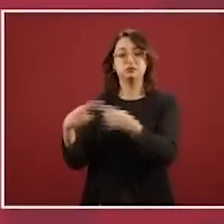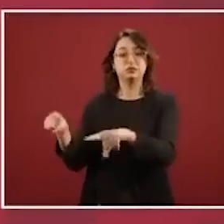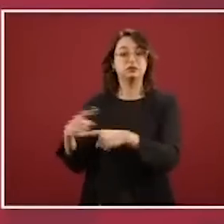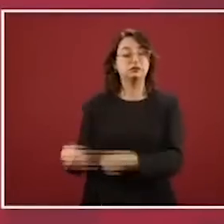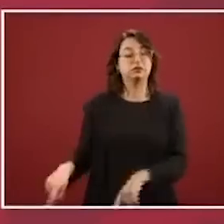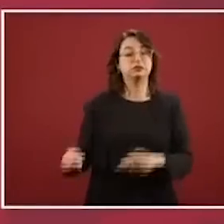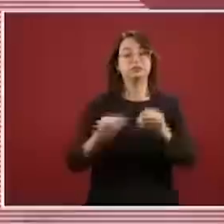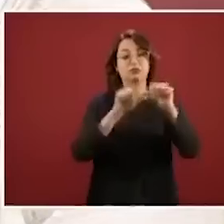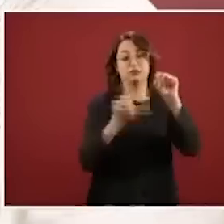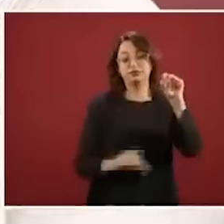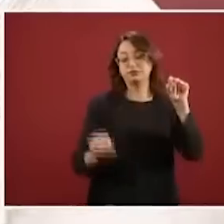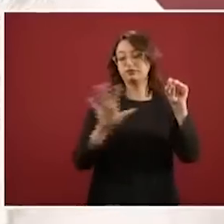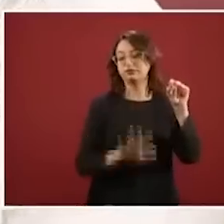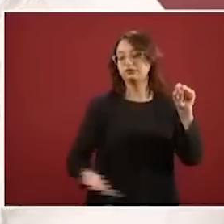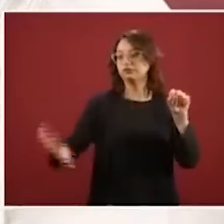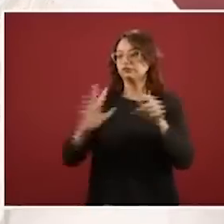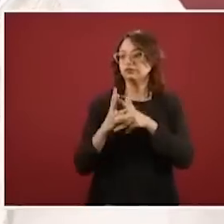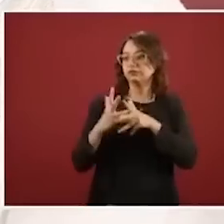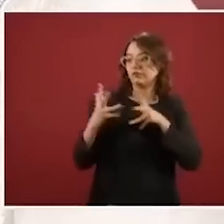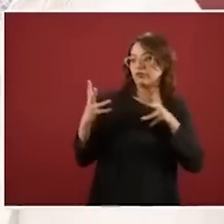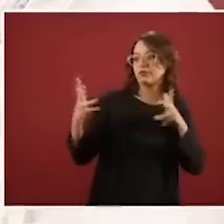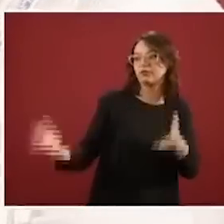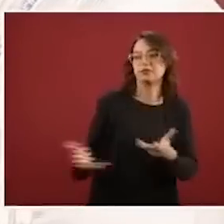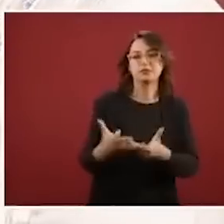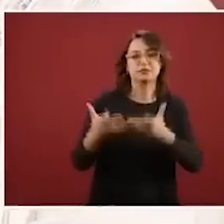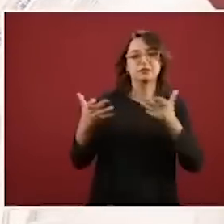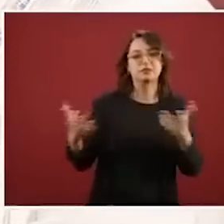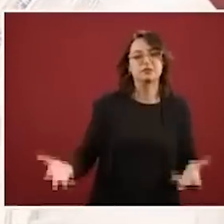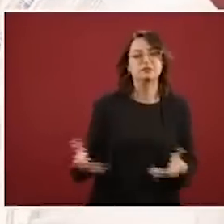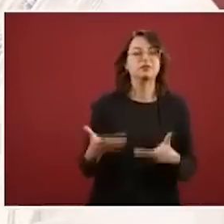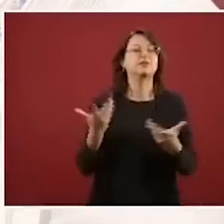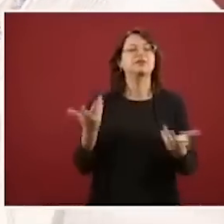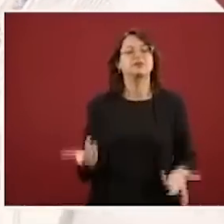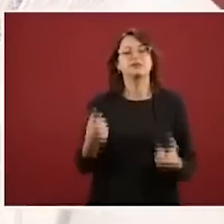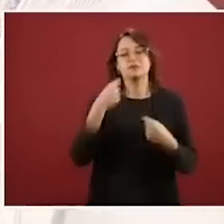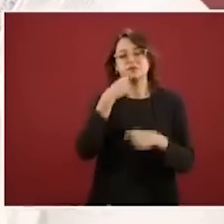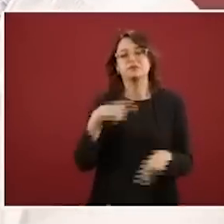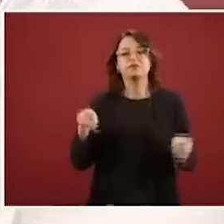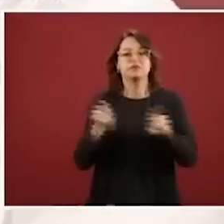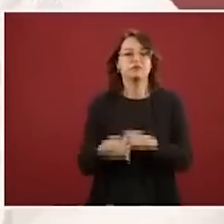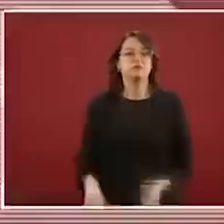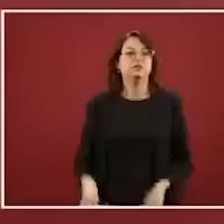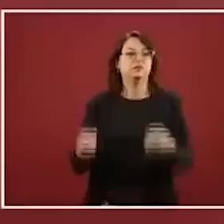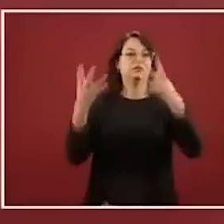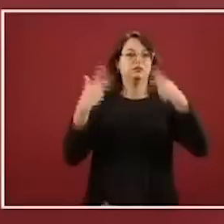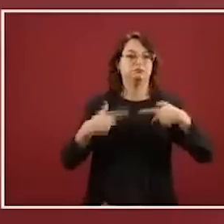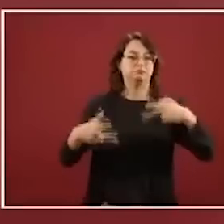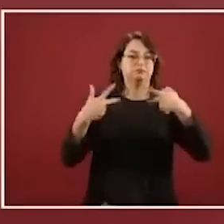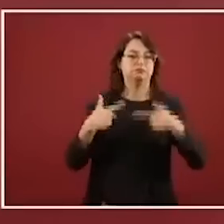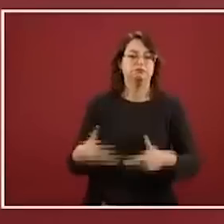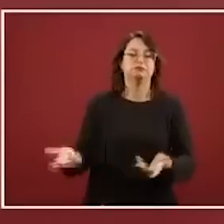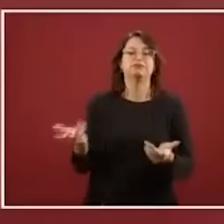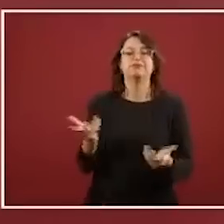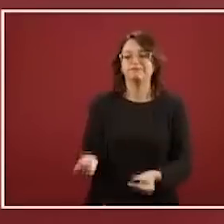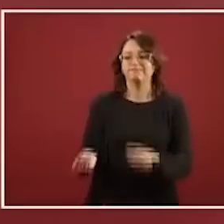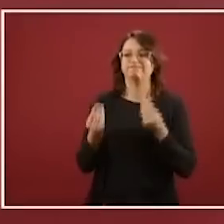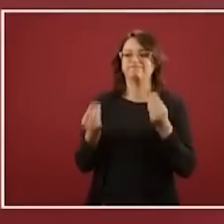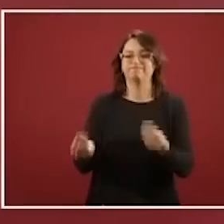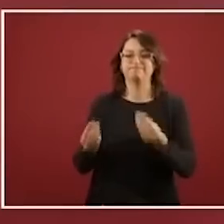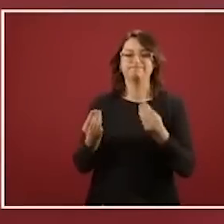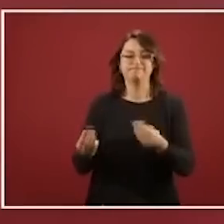país, la extensión territorial que esto representa y la cantidad de la población que ha